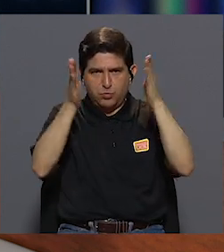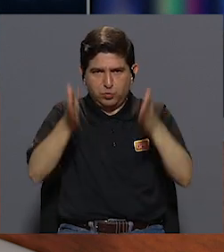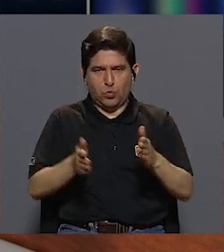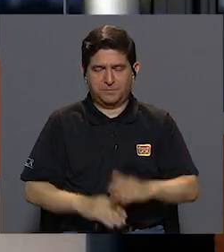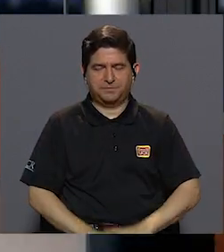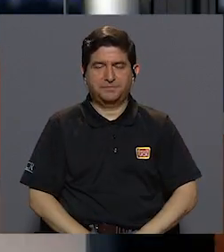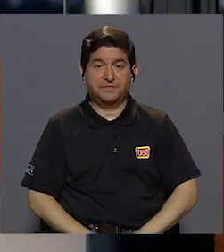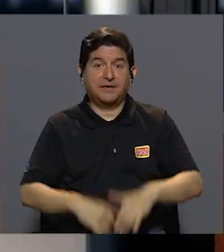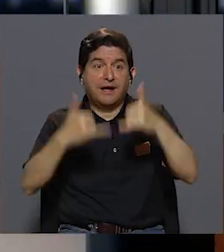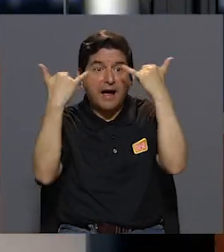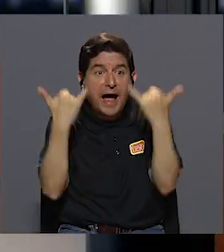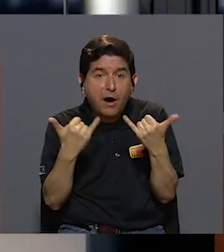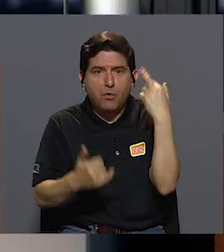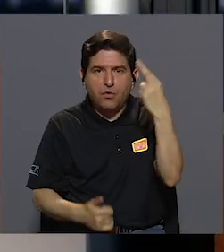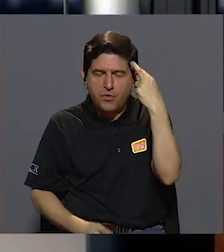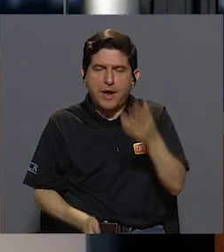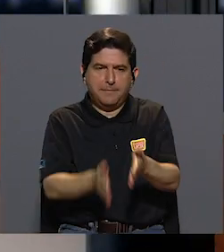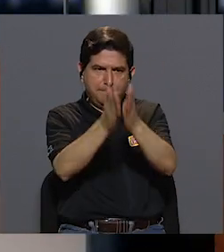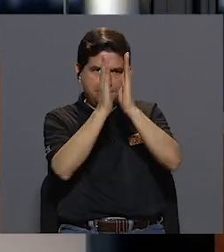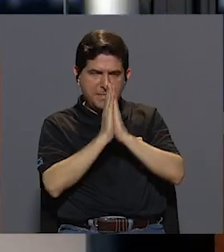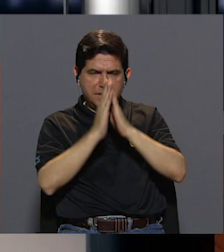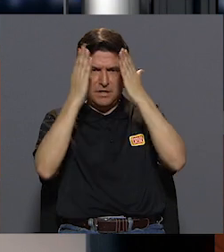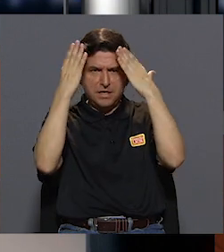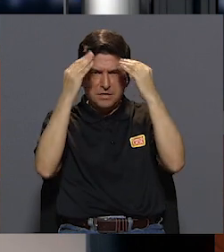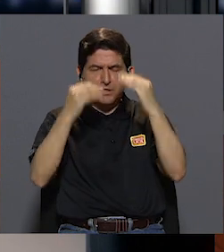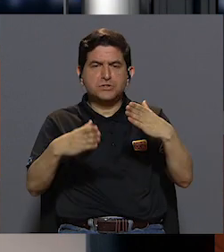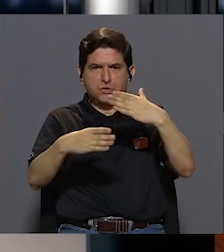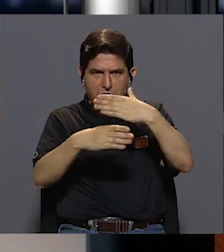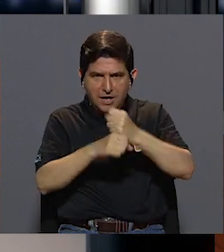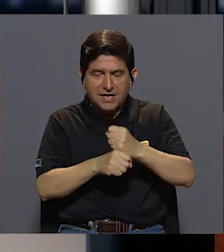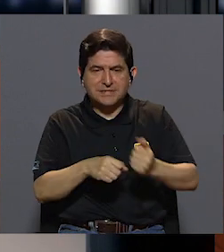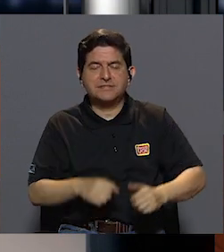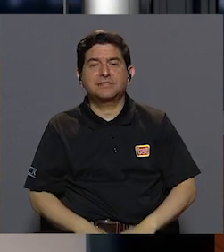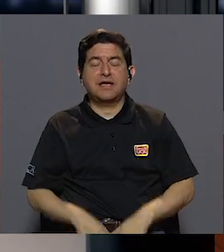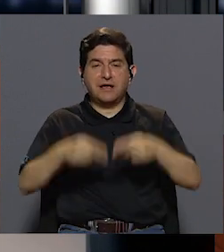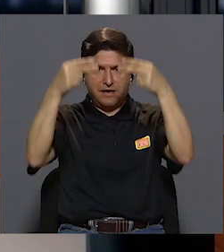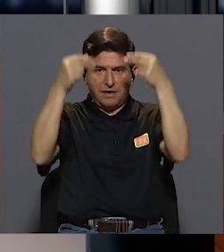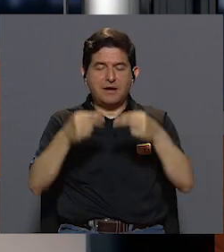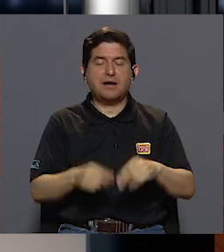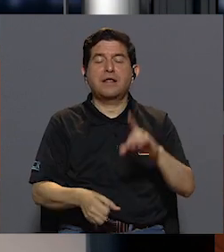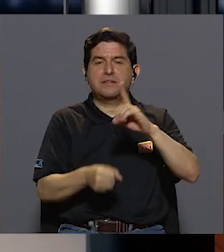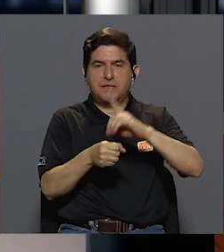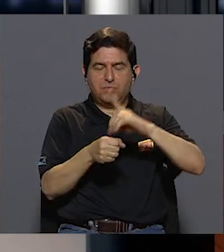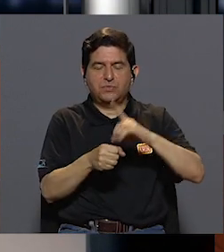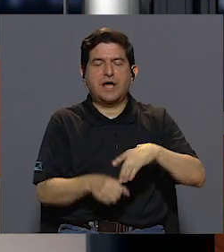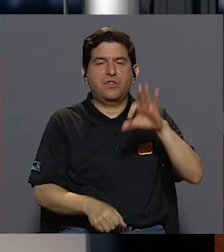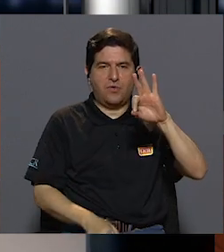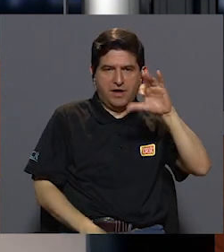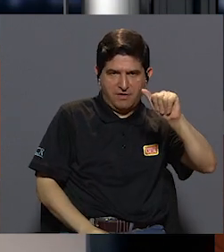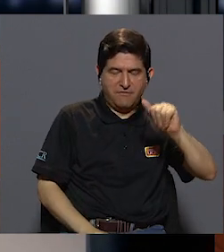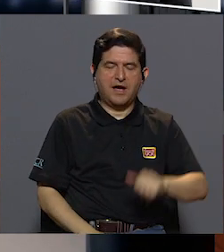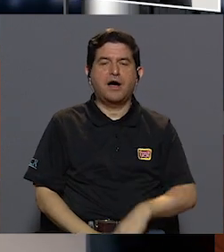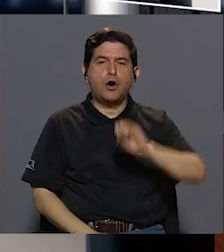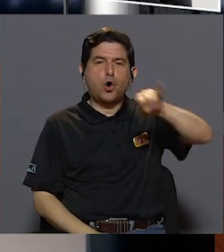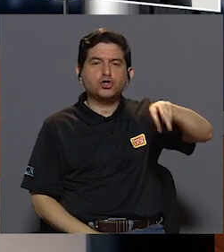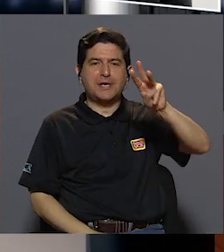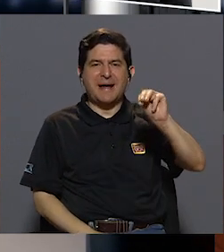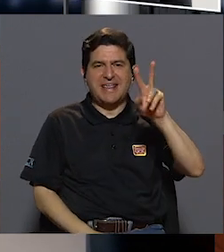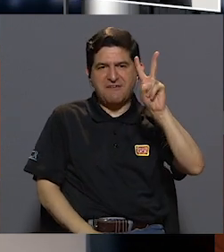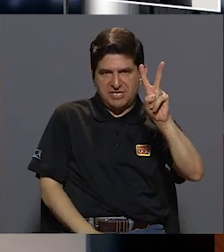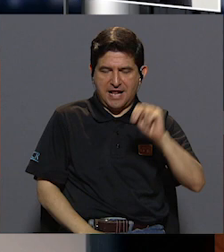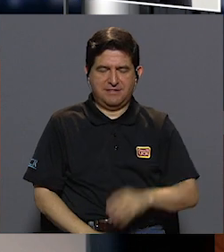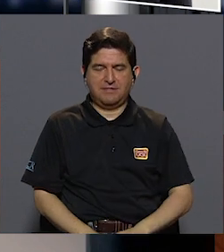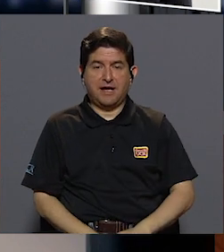deudores. Ahora, y producto de una solicitud de información realizada ante Hacienda por el diputado del Frente Amplio, José